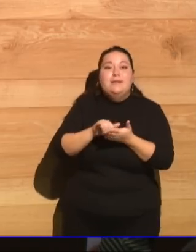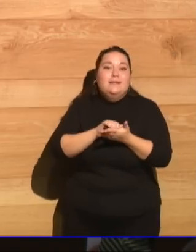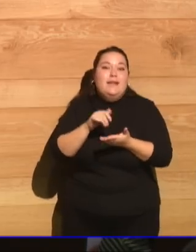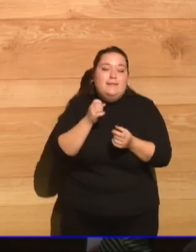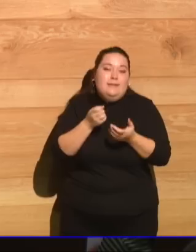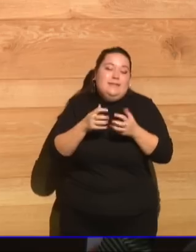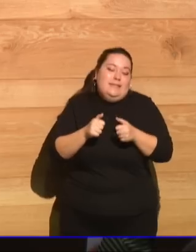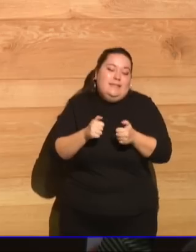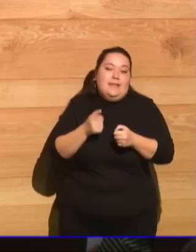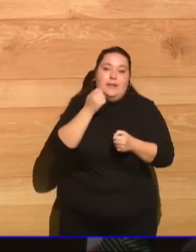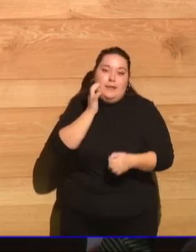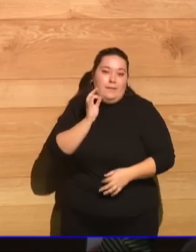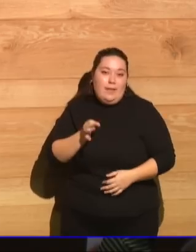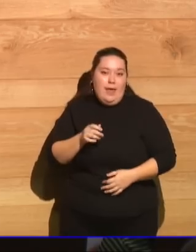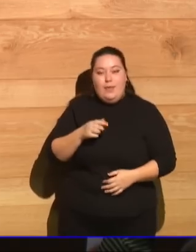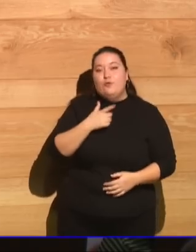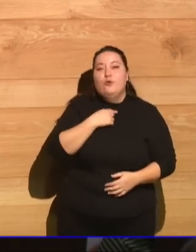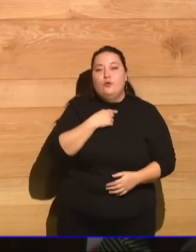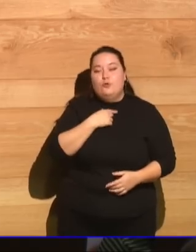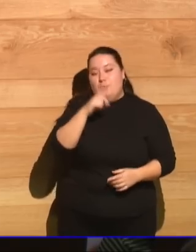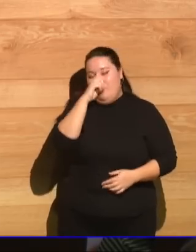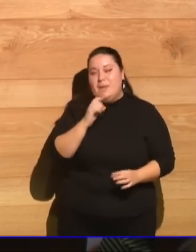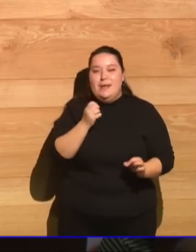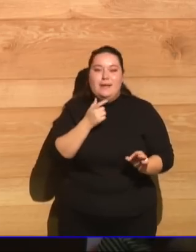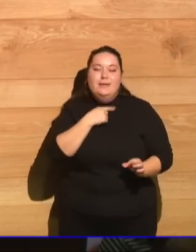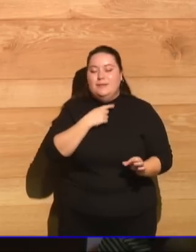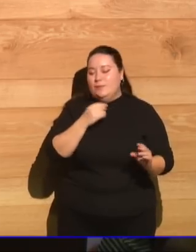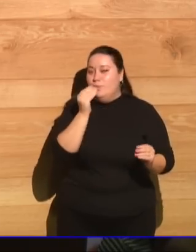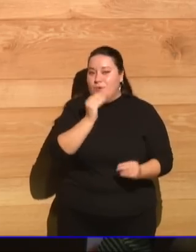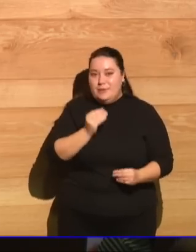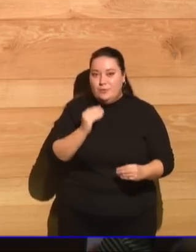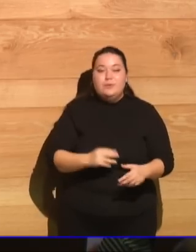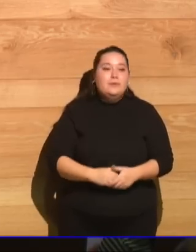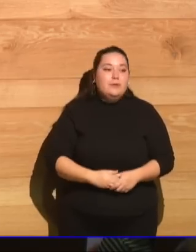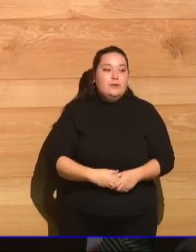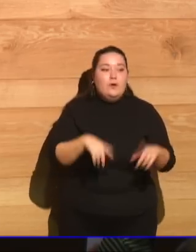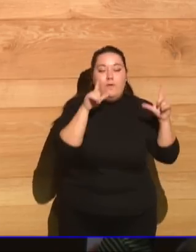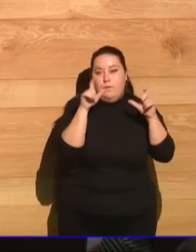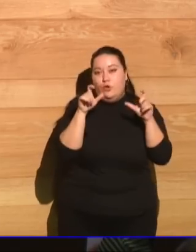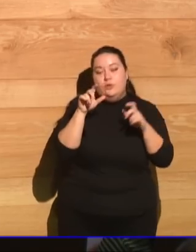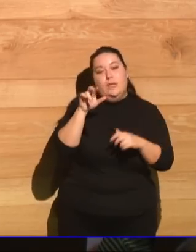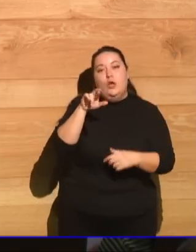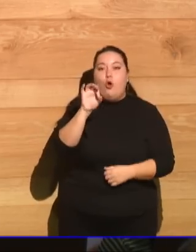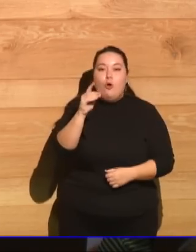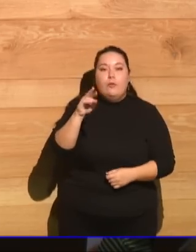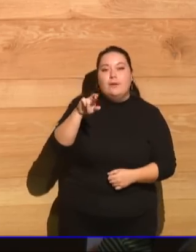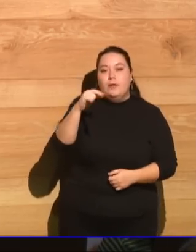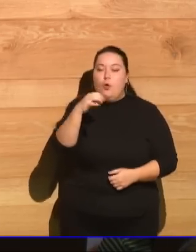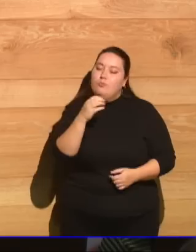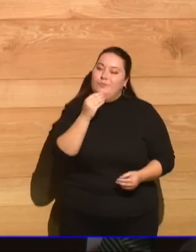cosas divertidísimas, unos memes excepcionales, es ahí. Es- fotos de Rodrigo, de Cosa Salamanca. muy graciosa,